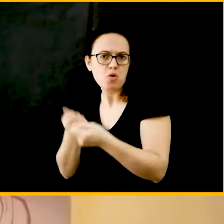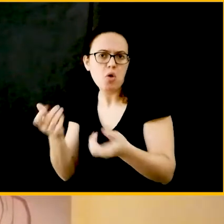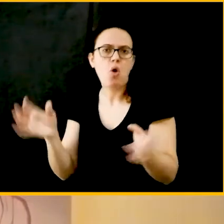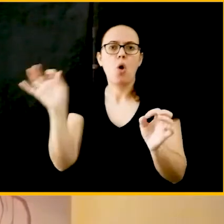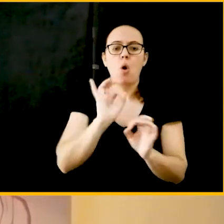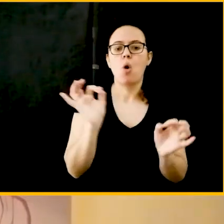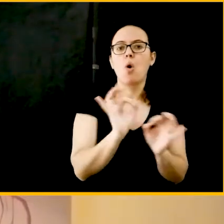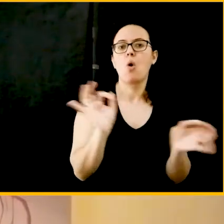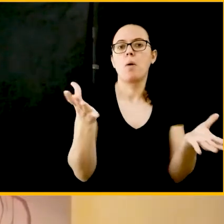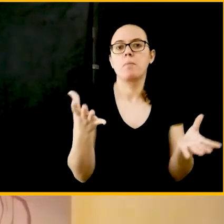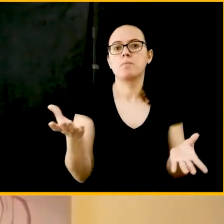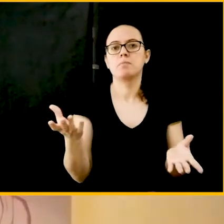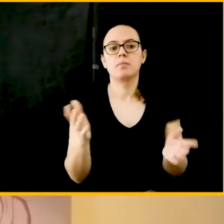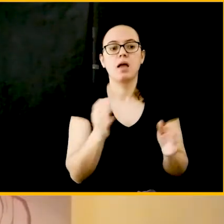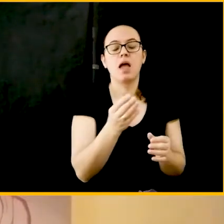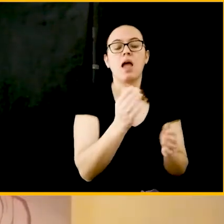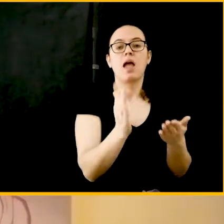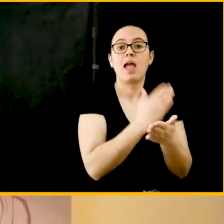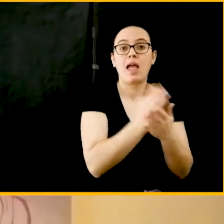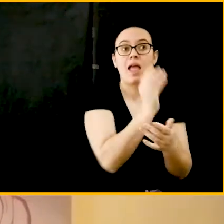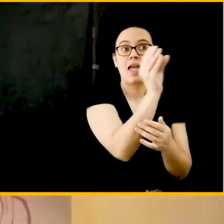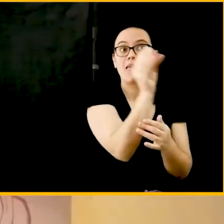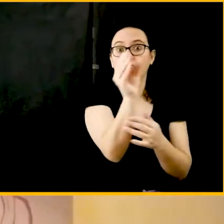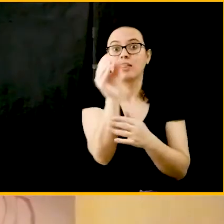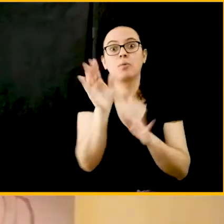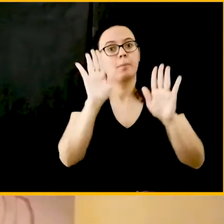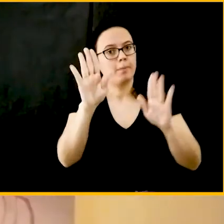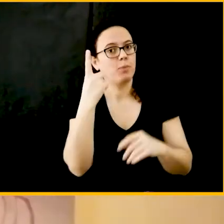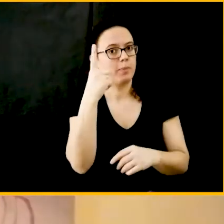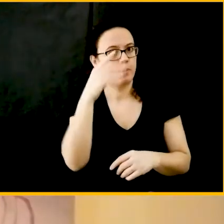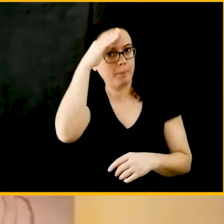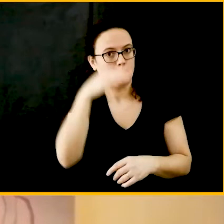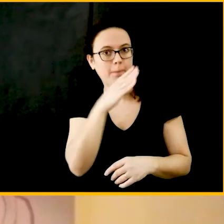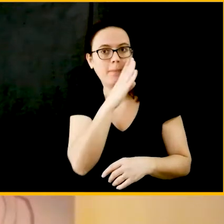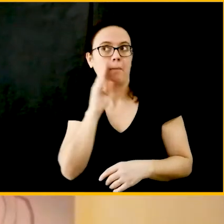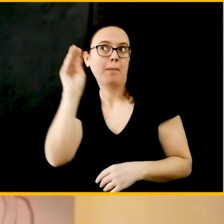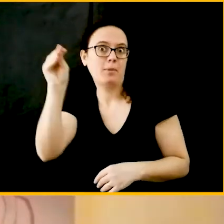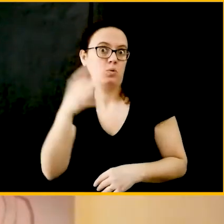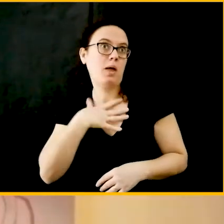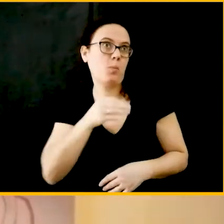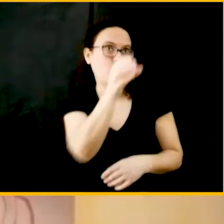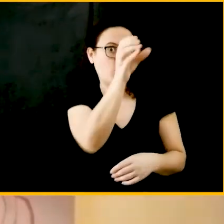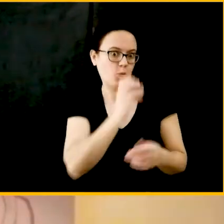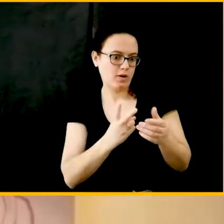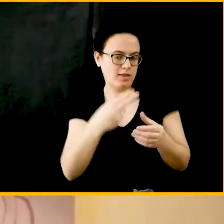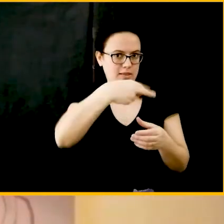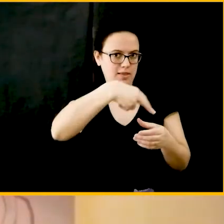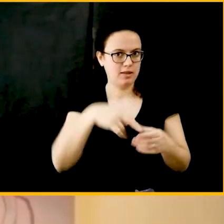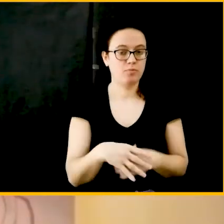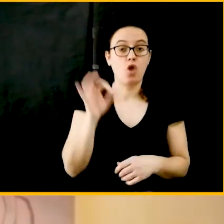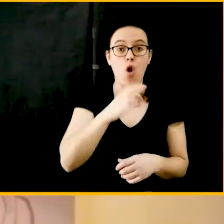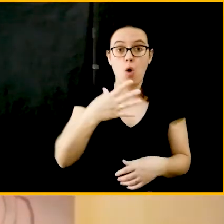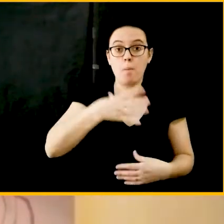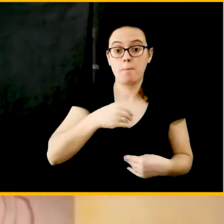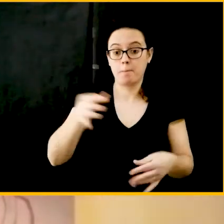en algún tomo de una enciclopedia que papá y mamá te dejen recortar, incluso también en publicidad que te van mandando del